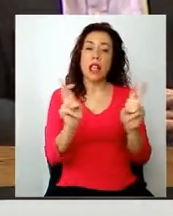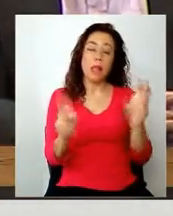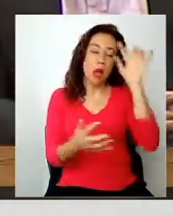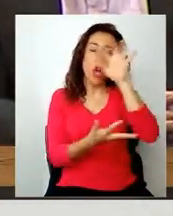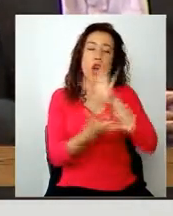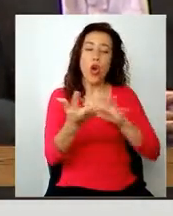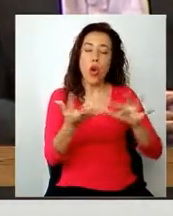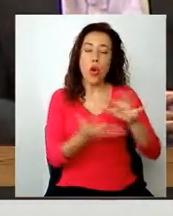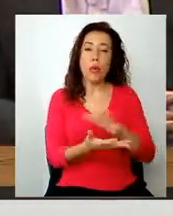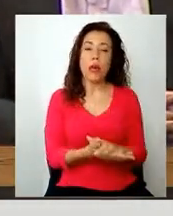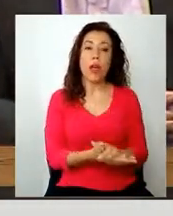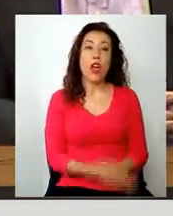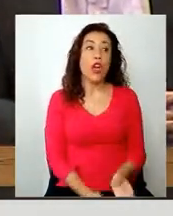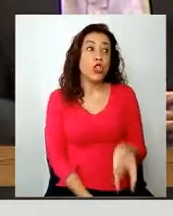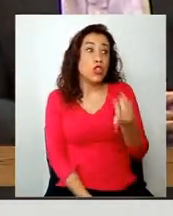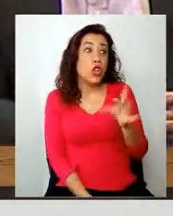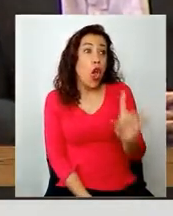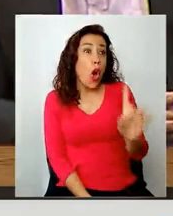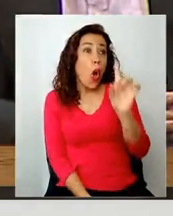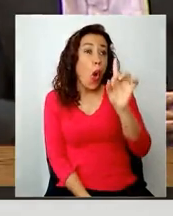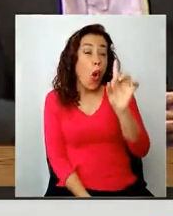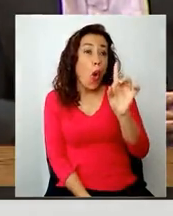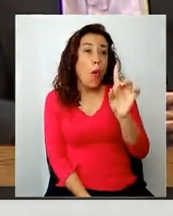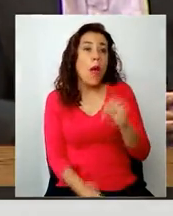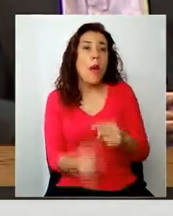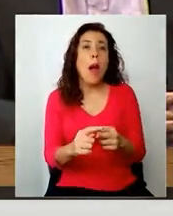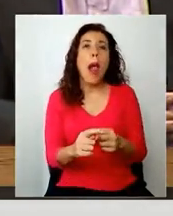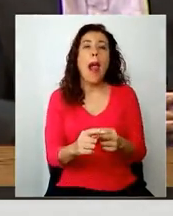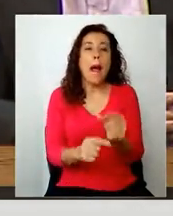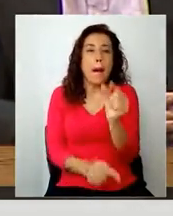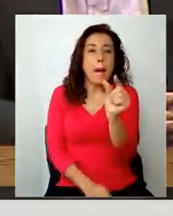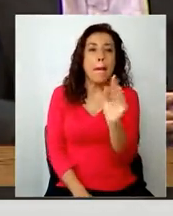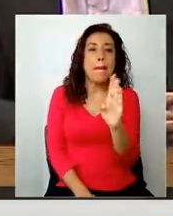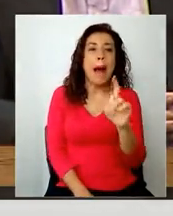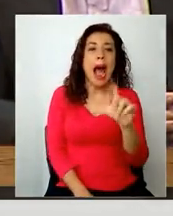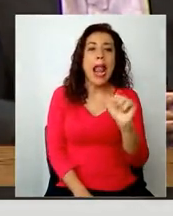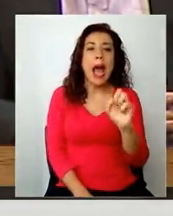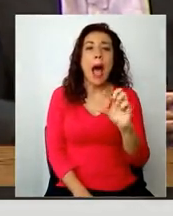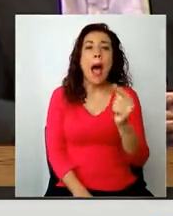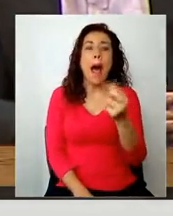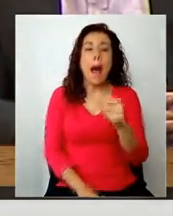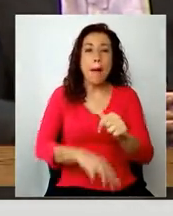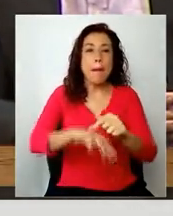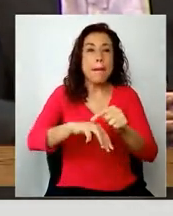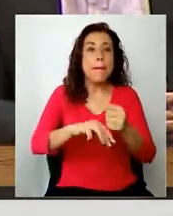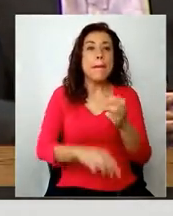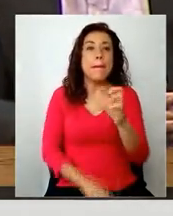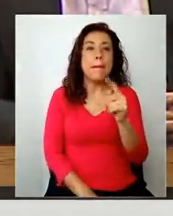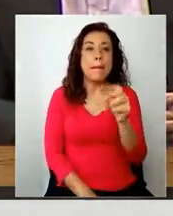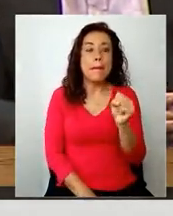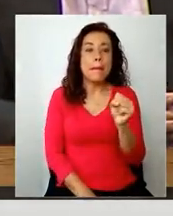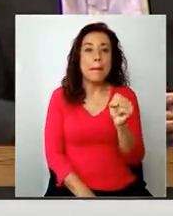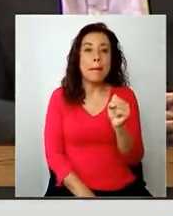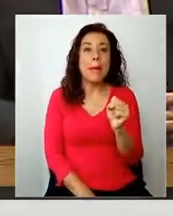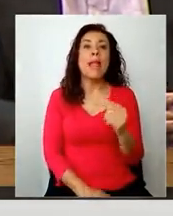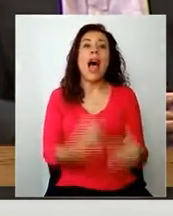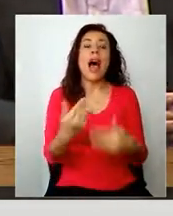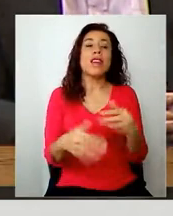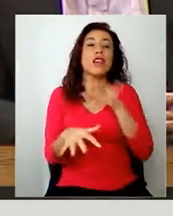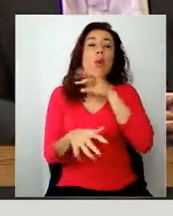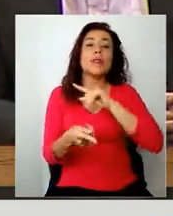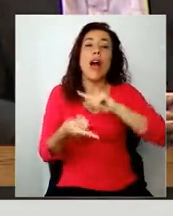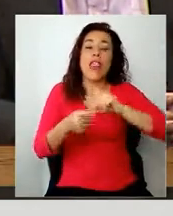una sola bala de plata avanzar en la reutilización es muy importante